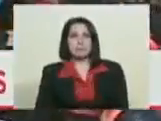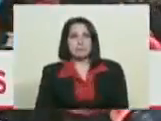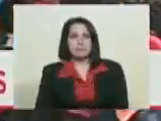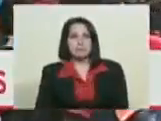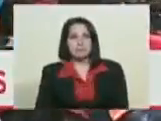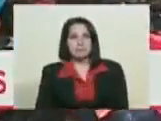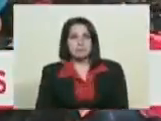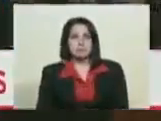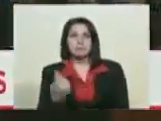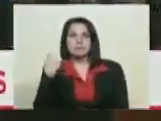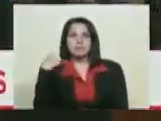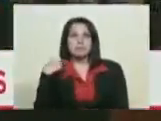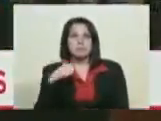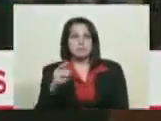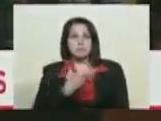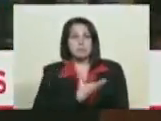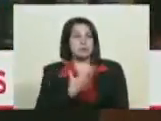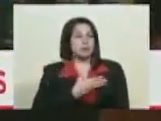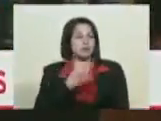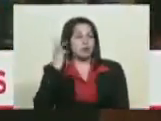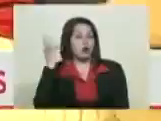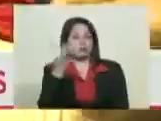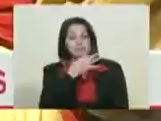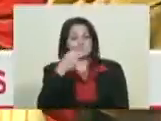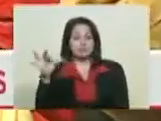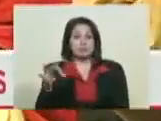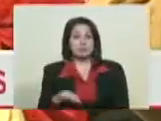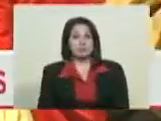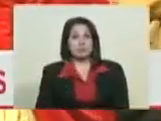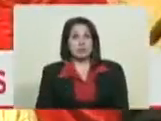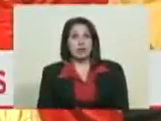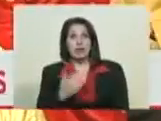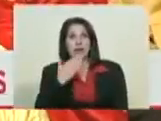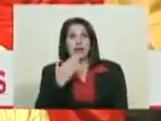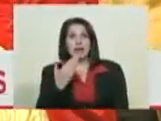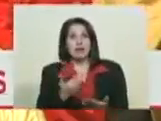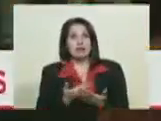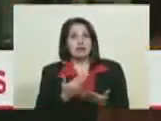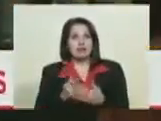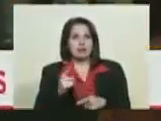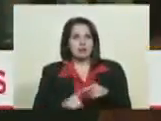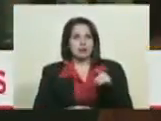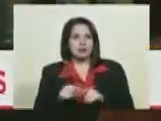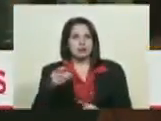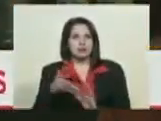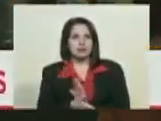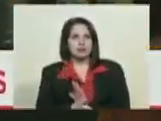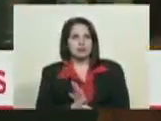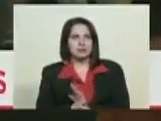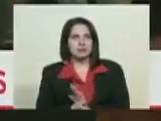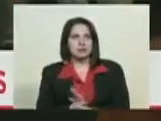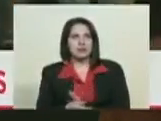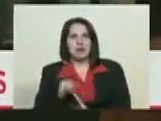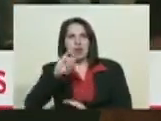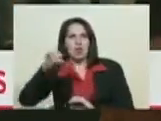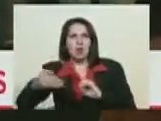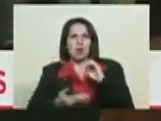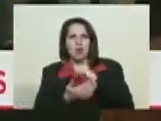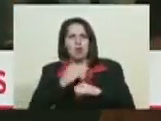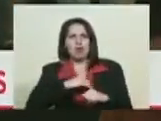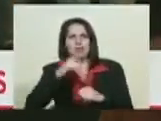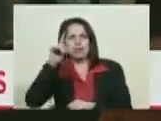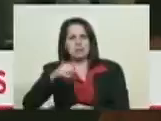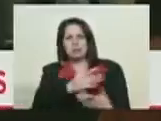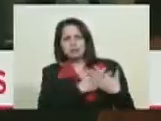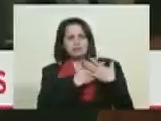Van a tener una gran alcaldesa. Y le agradezco a Jorge Rodríguez, camarada, por el esfuerzo que ha hecho.